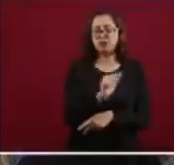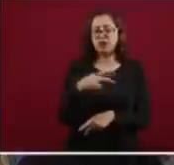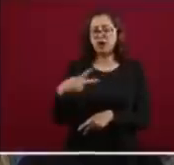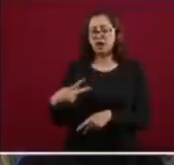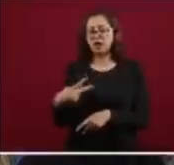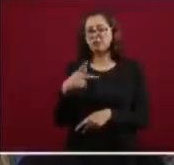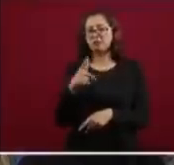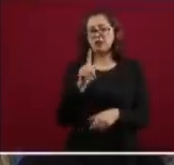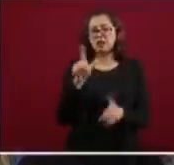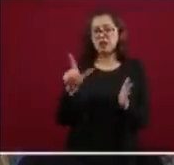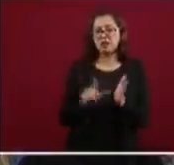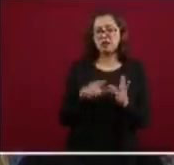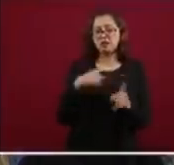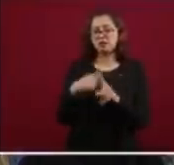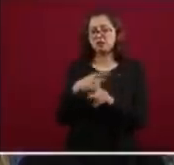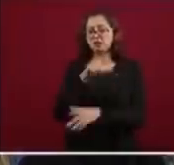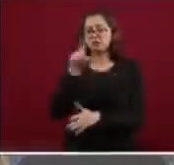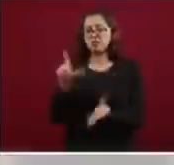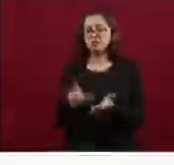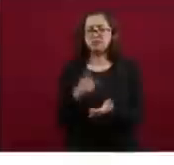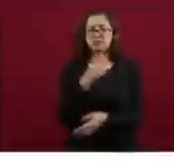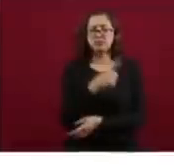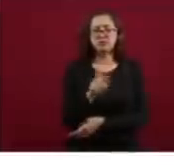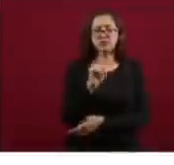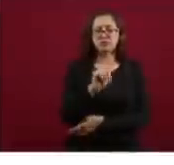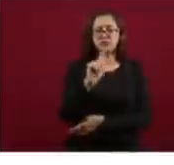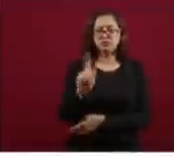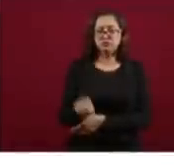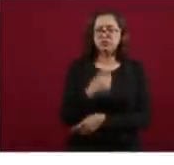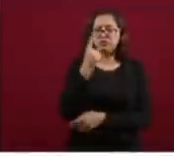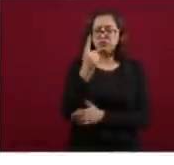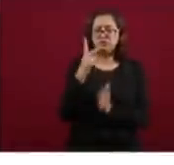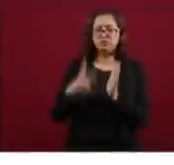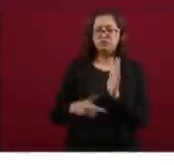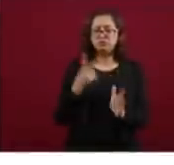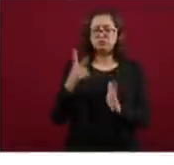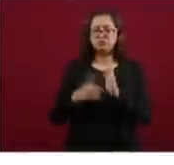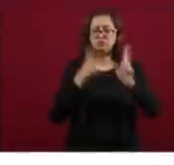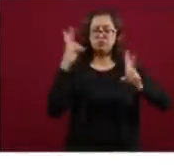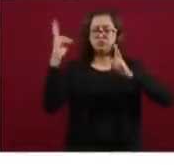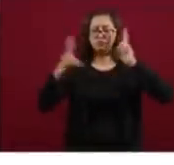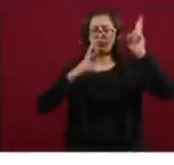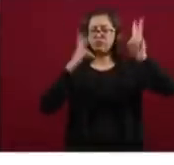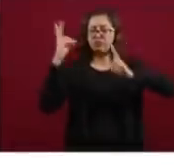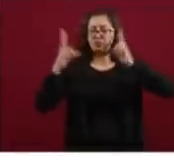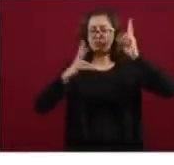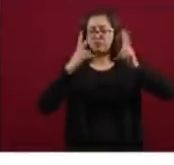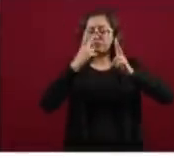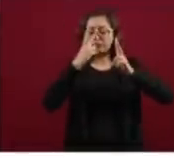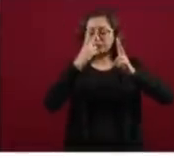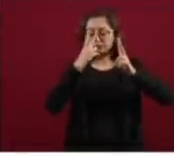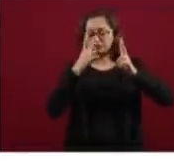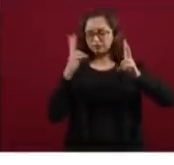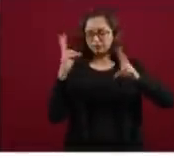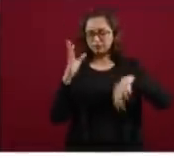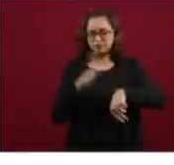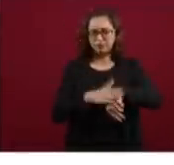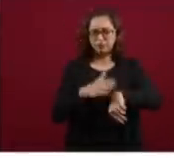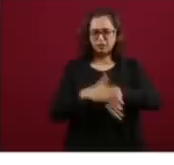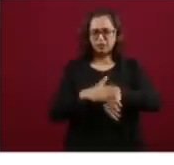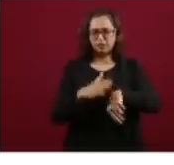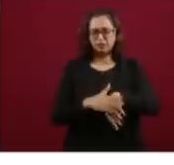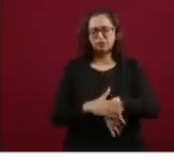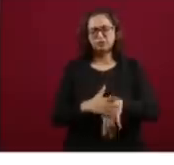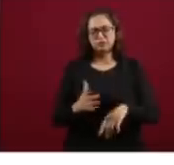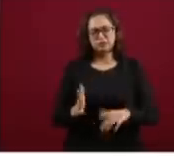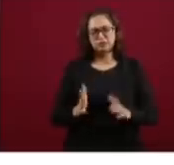litro 171 verificaciones o visitas realizadas entre ellas hubo una de llamar la atención que